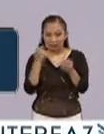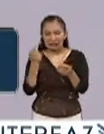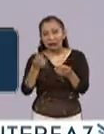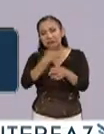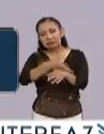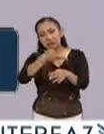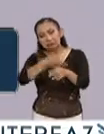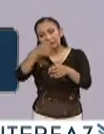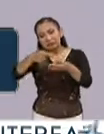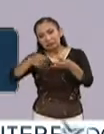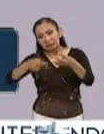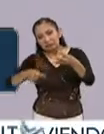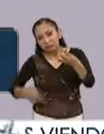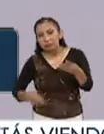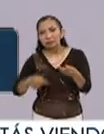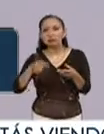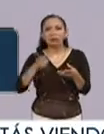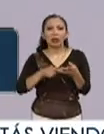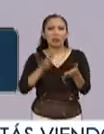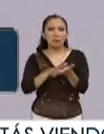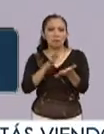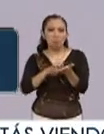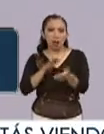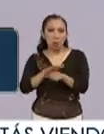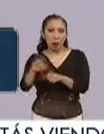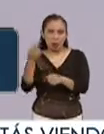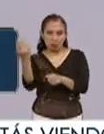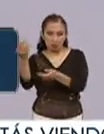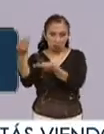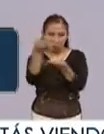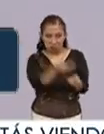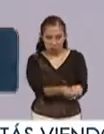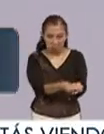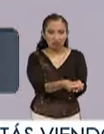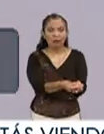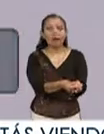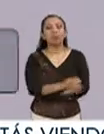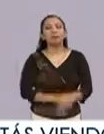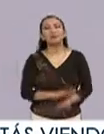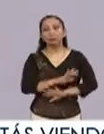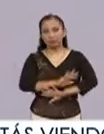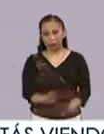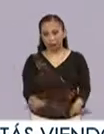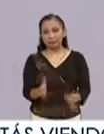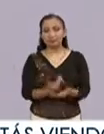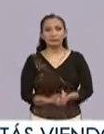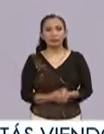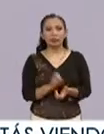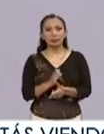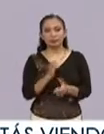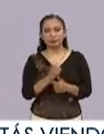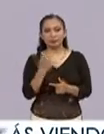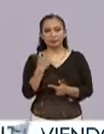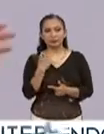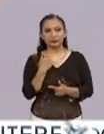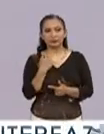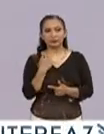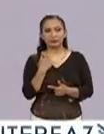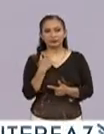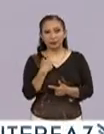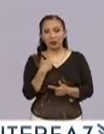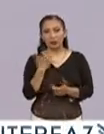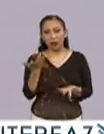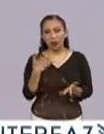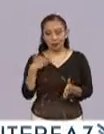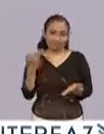el procedimiento, los documentos que tú necesitas. Pues ya, bueno, yo